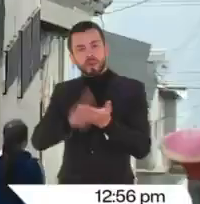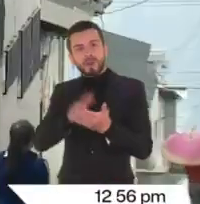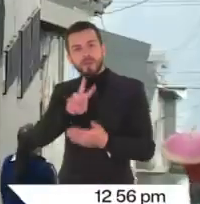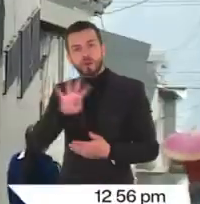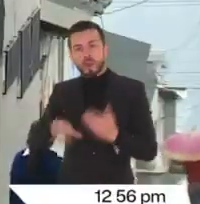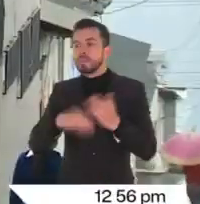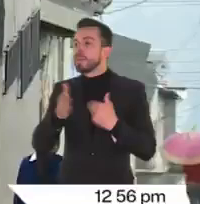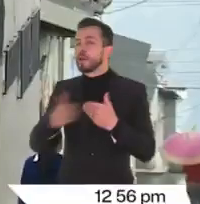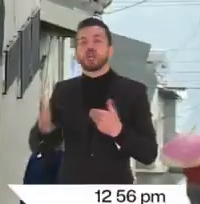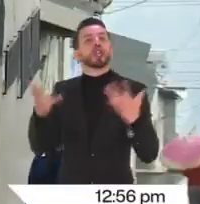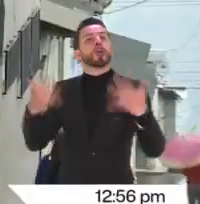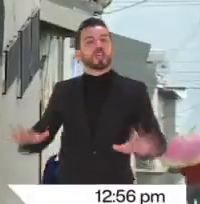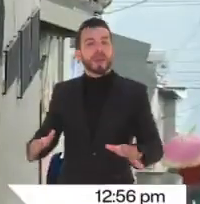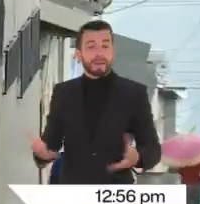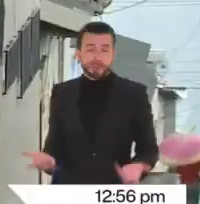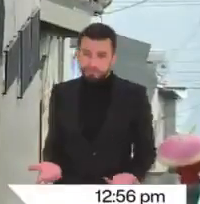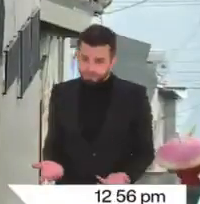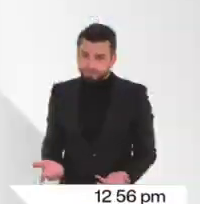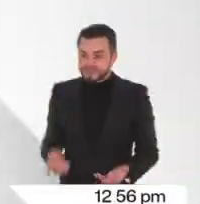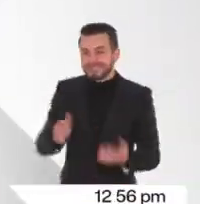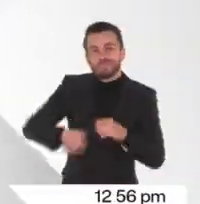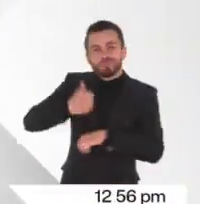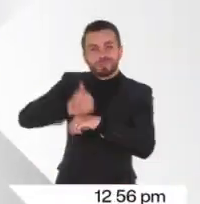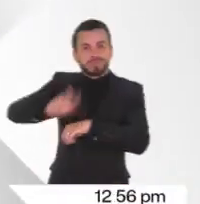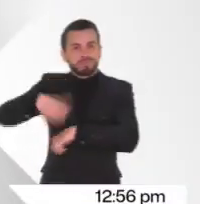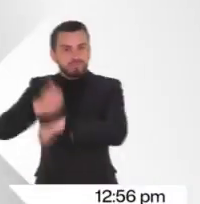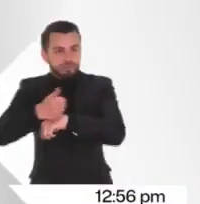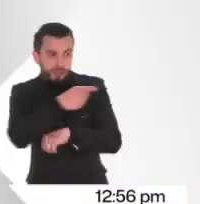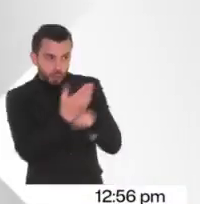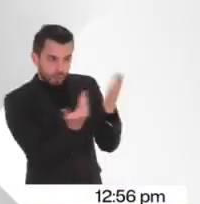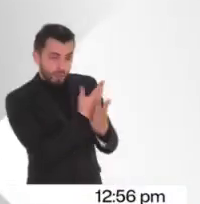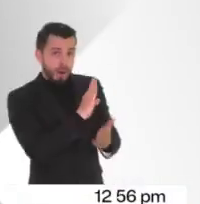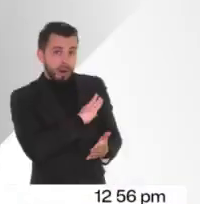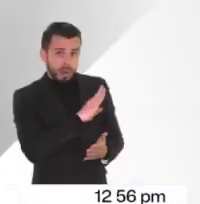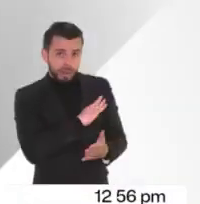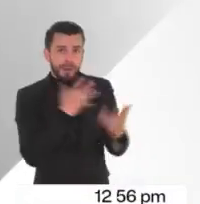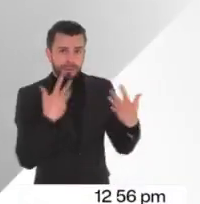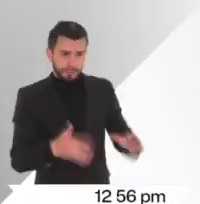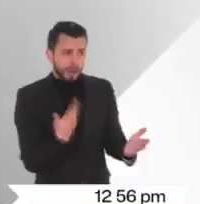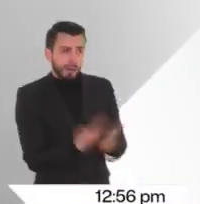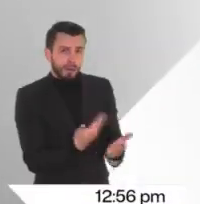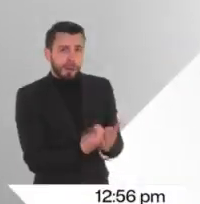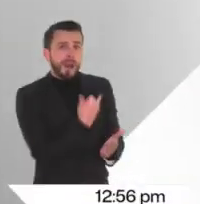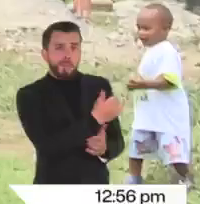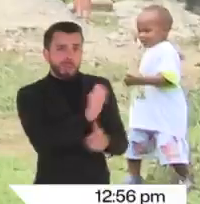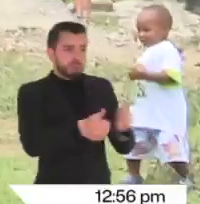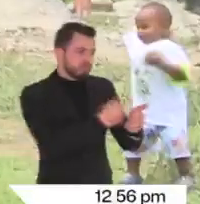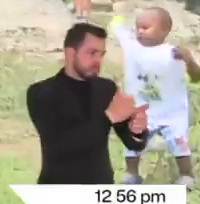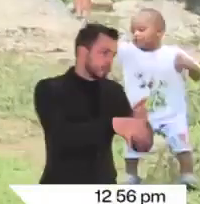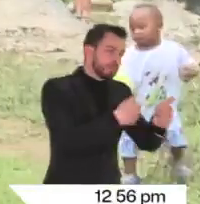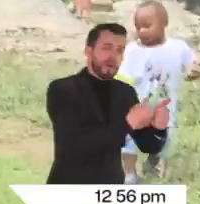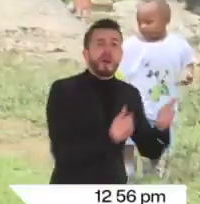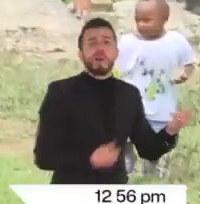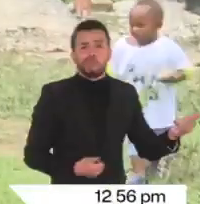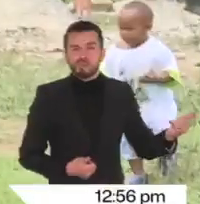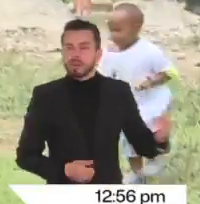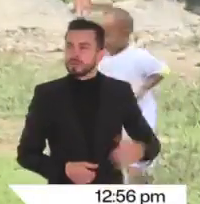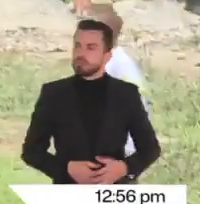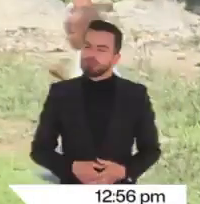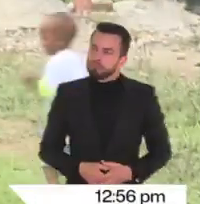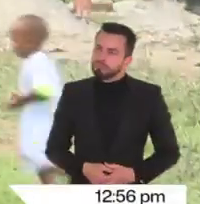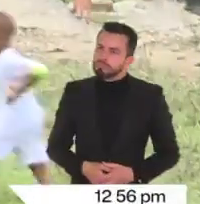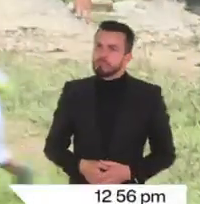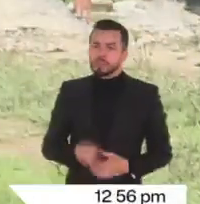1 de enero del 2024. Las autoridades aseguran que la protección del nuevo alcalde está garantizada. Y lo que vamos a propiciar es un escenario de